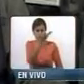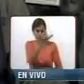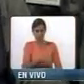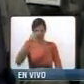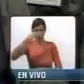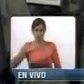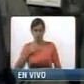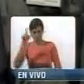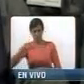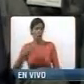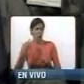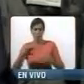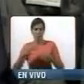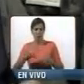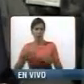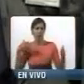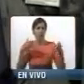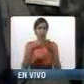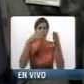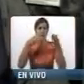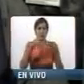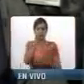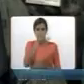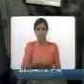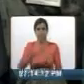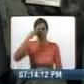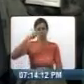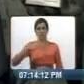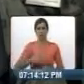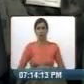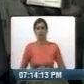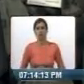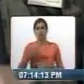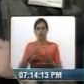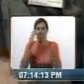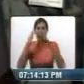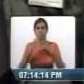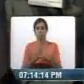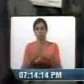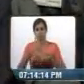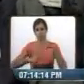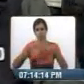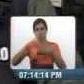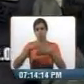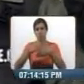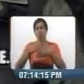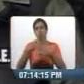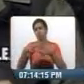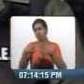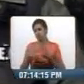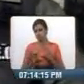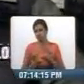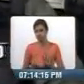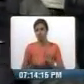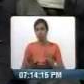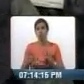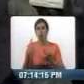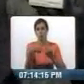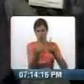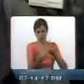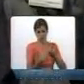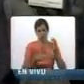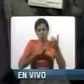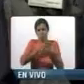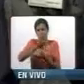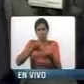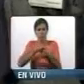República y creó la obstrucción del desarrollo del proceso electoral, el resto de los casos